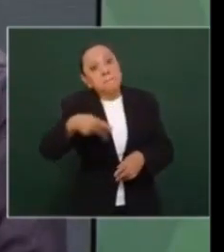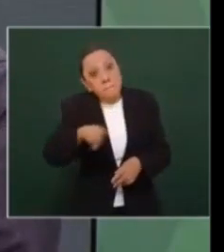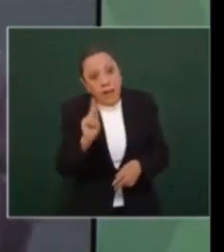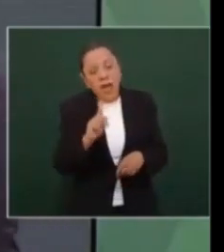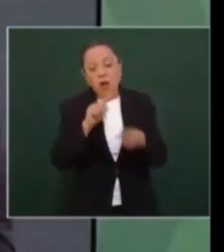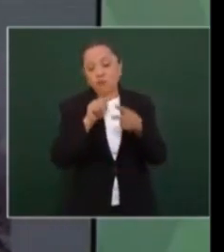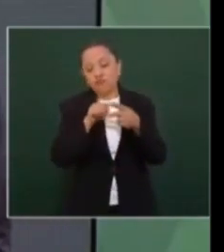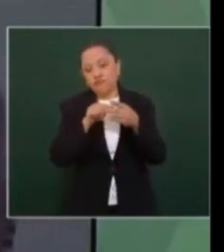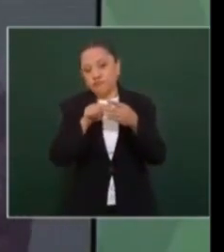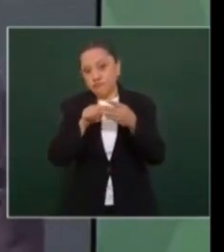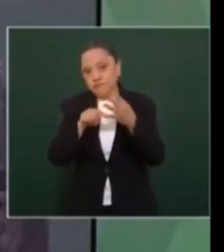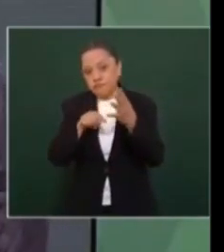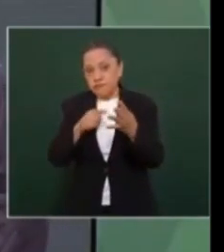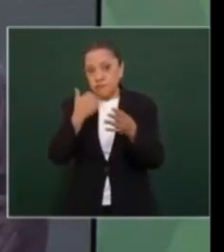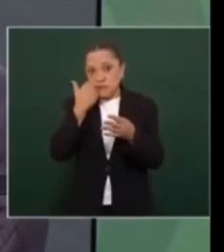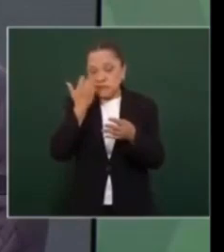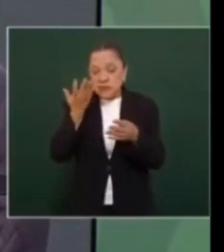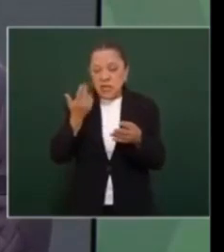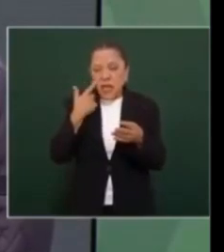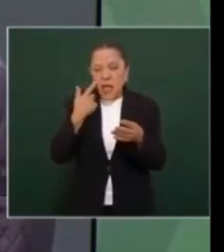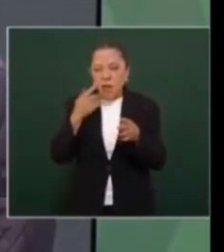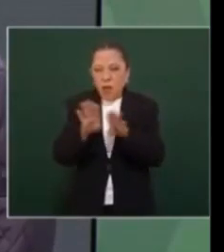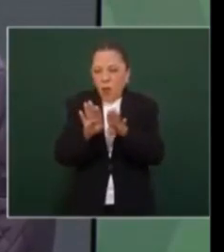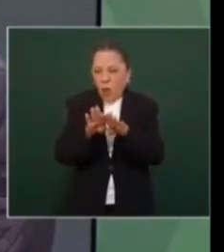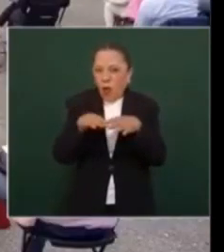o buscaban